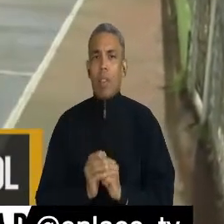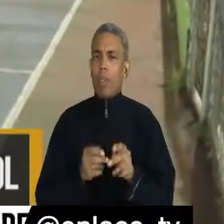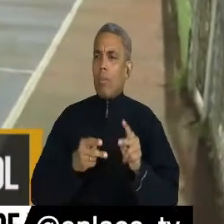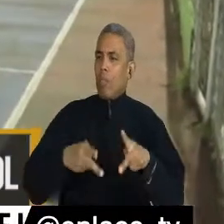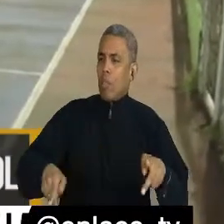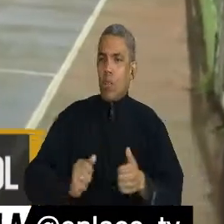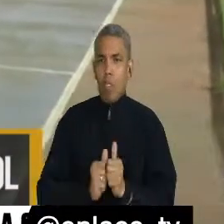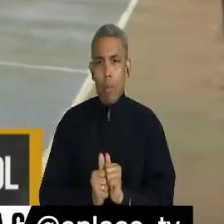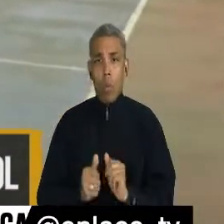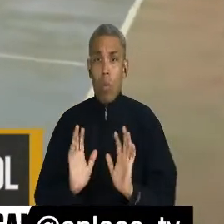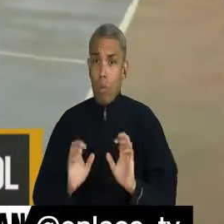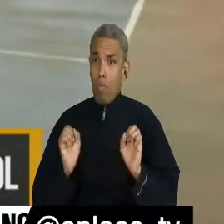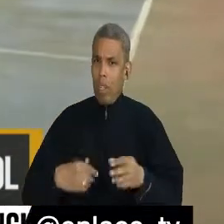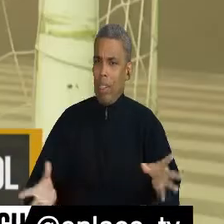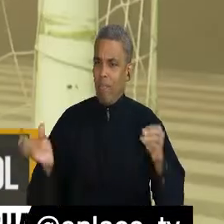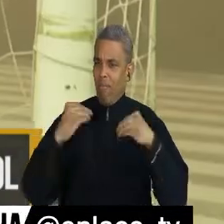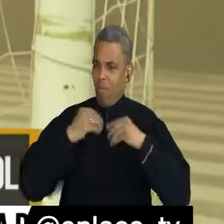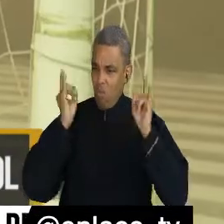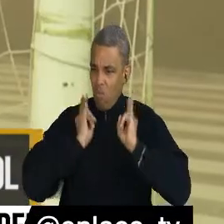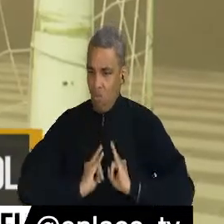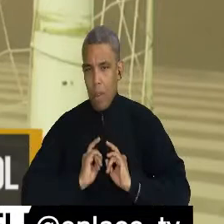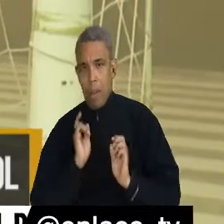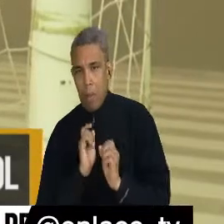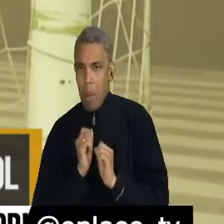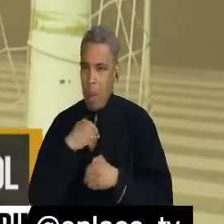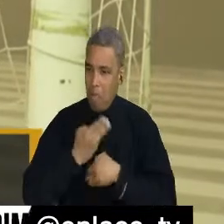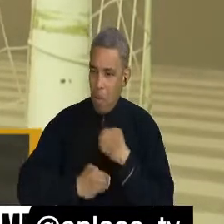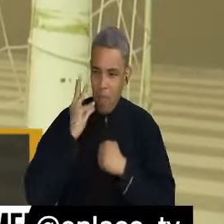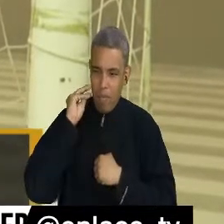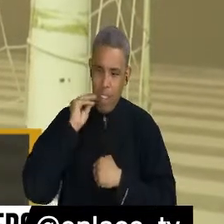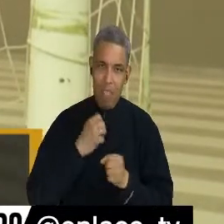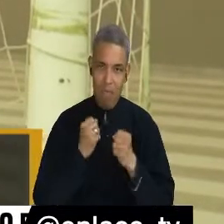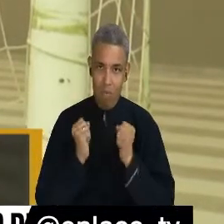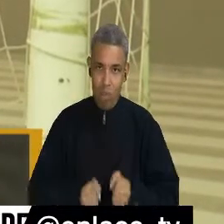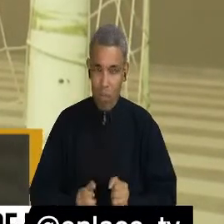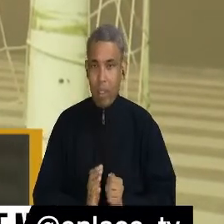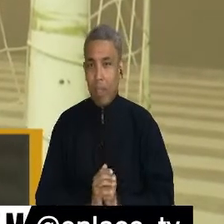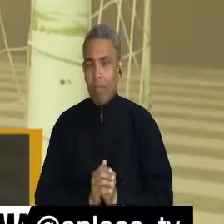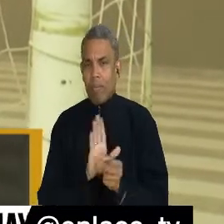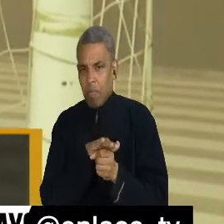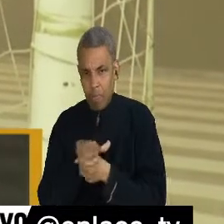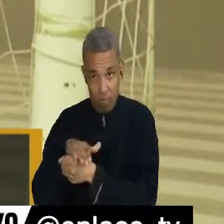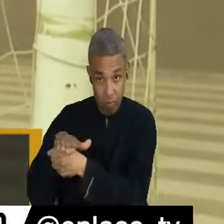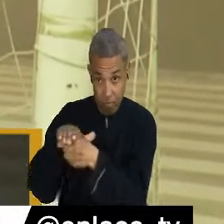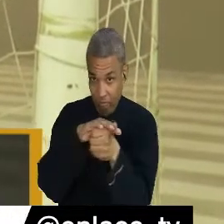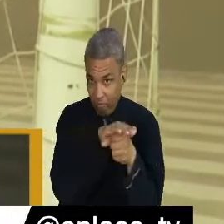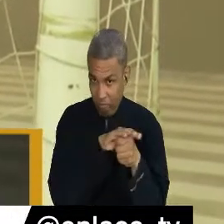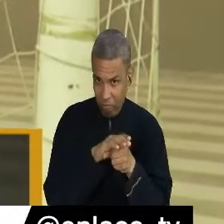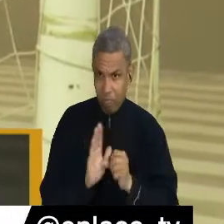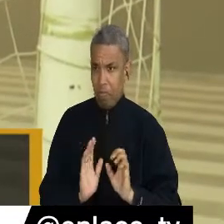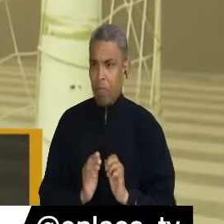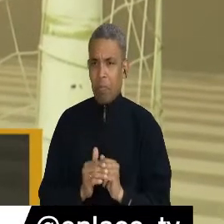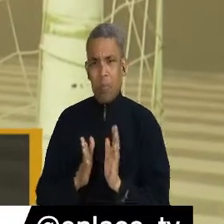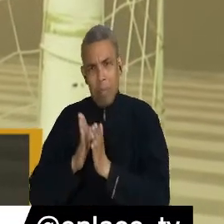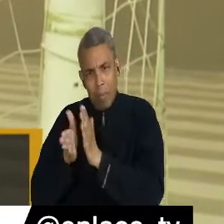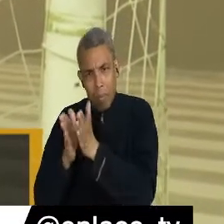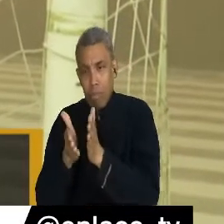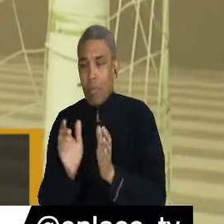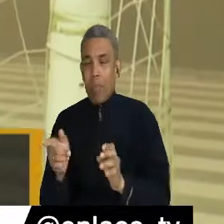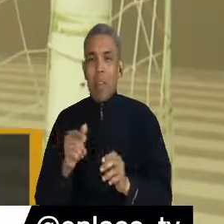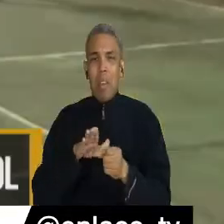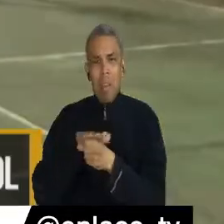mejor nivel competitivo. La gente acude masivamente a las canchas de los diferentes barrios. Algunos presidentes muy amablemente nos ceden el